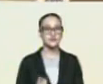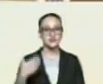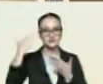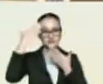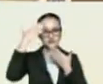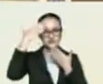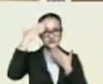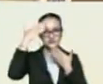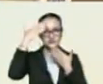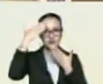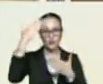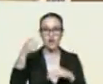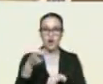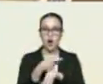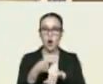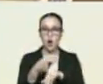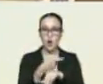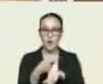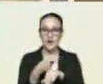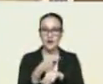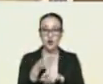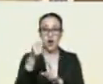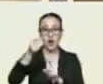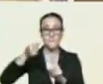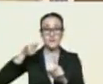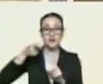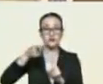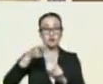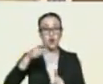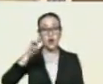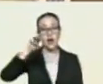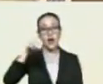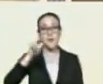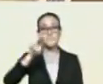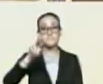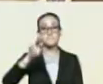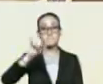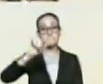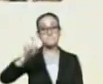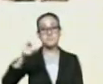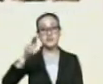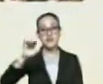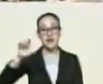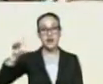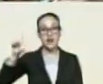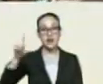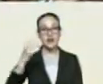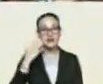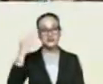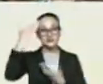saludar al gobernador del Estado Amazonas, Miguel Leonardo Rodríguez.